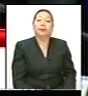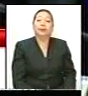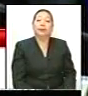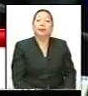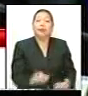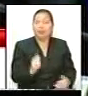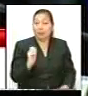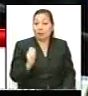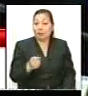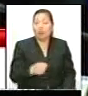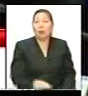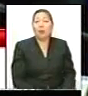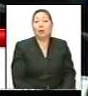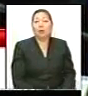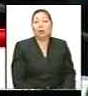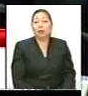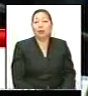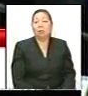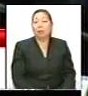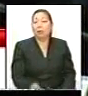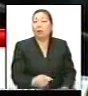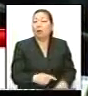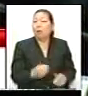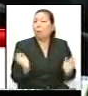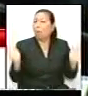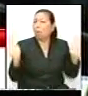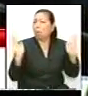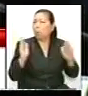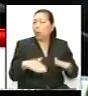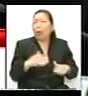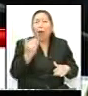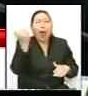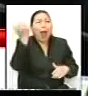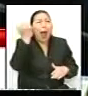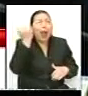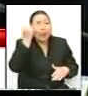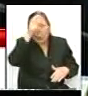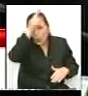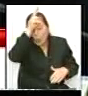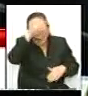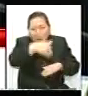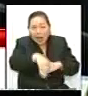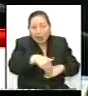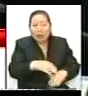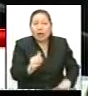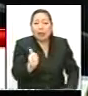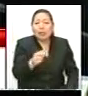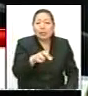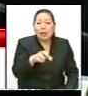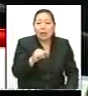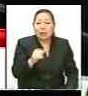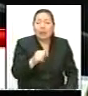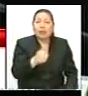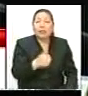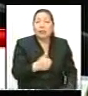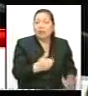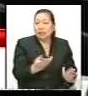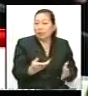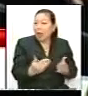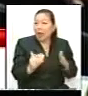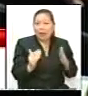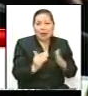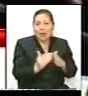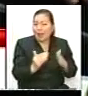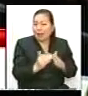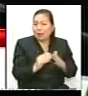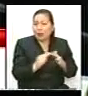Esta multa tiene la causal de haber demolido un bien inmueble ubicado en la calle Sapi 704, que era una casa